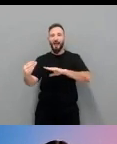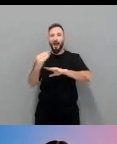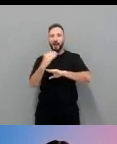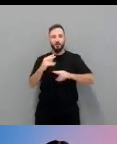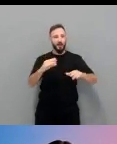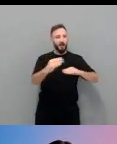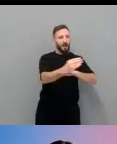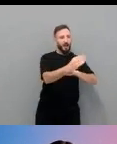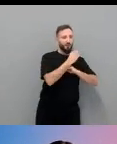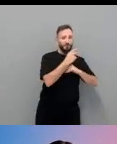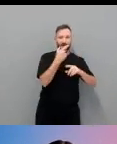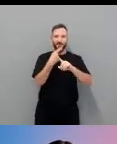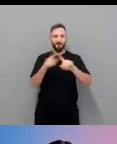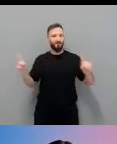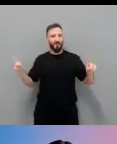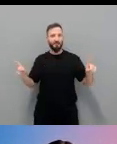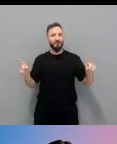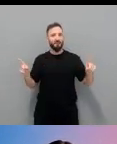diferenciadas.